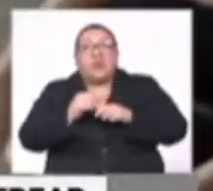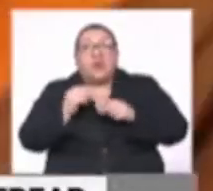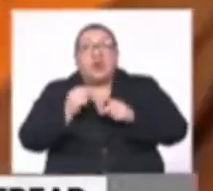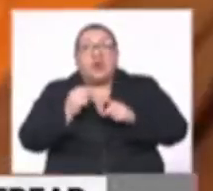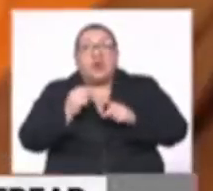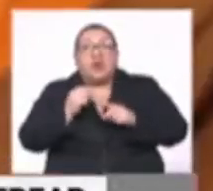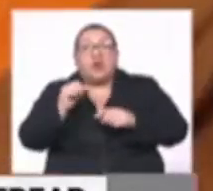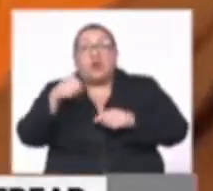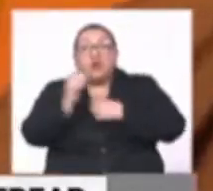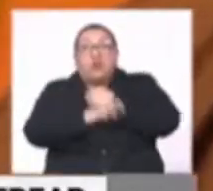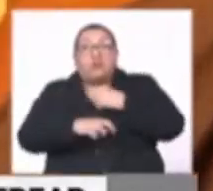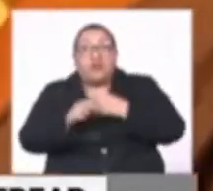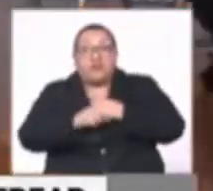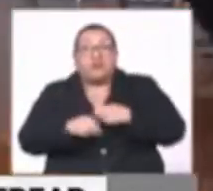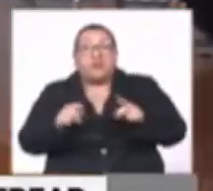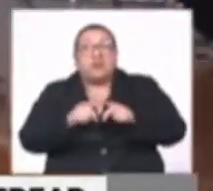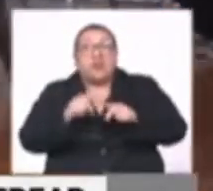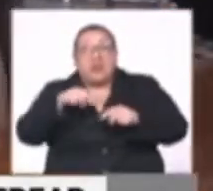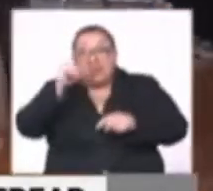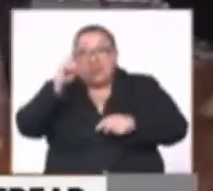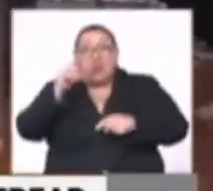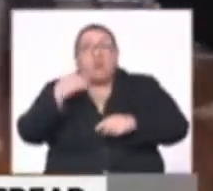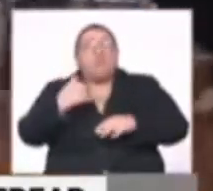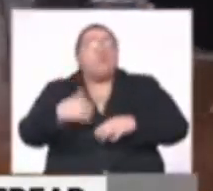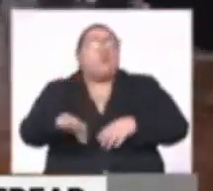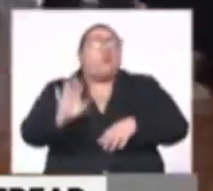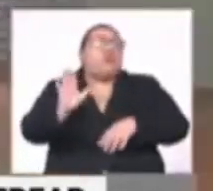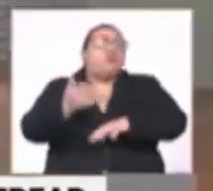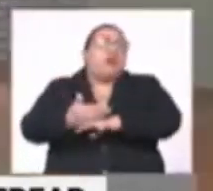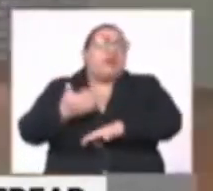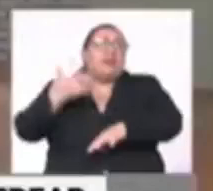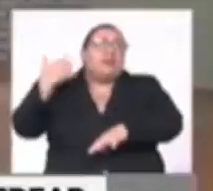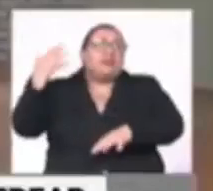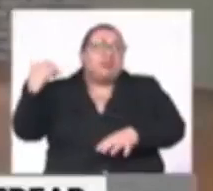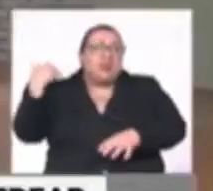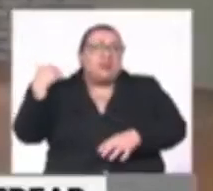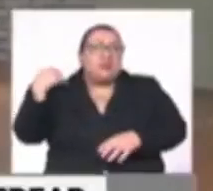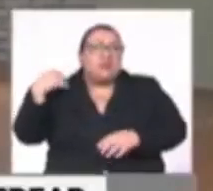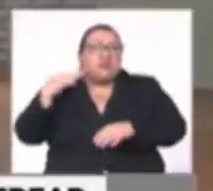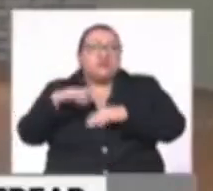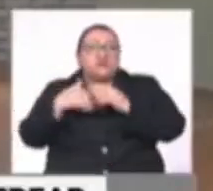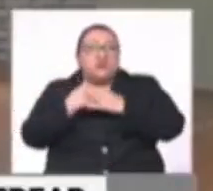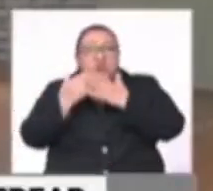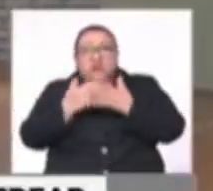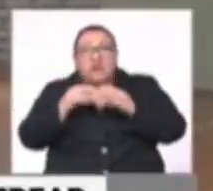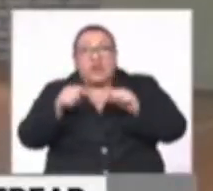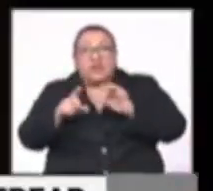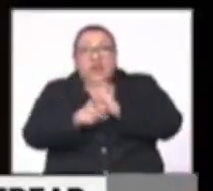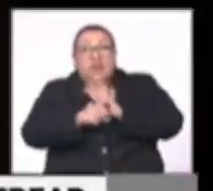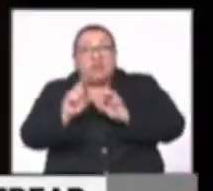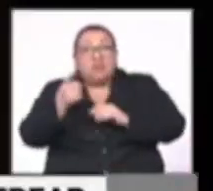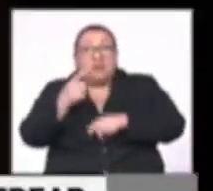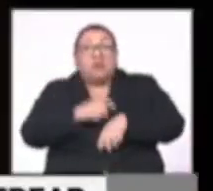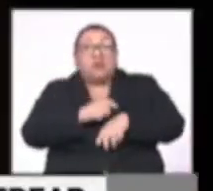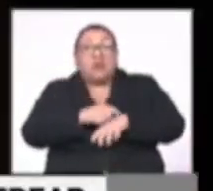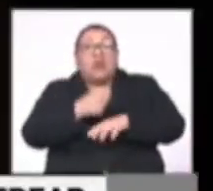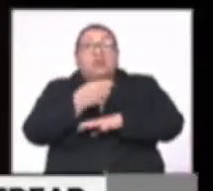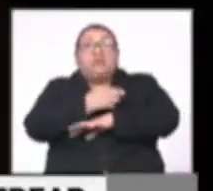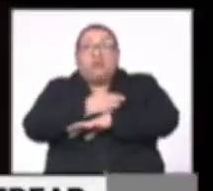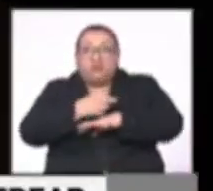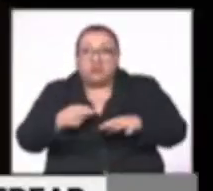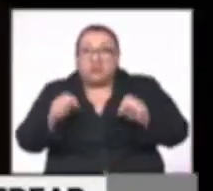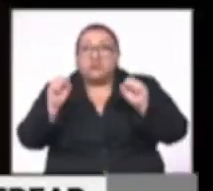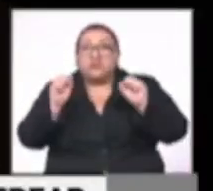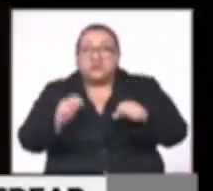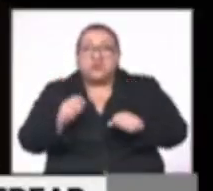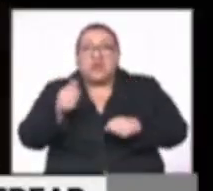de otros países de la región, el Perú está atrasado en estos estudios, pero que esta ley es un primer paso para lograr la profesionalización